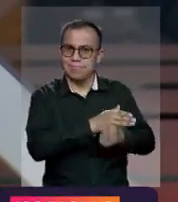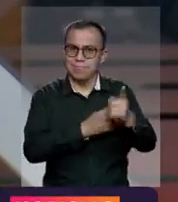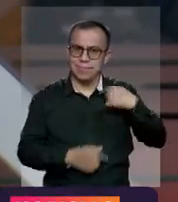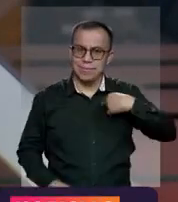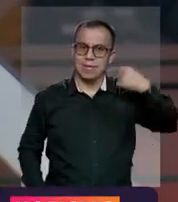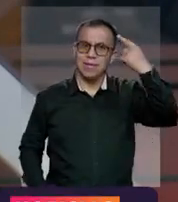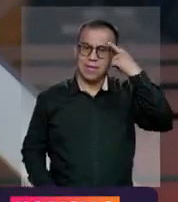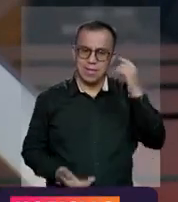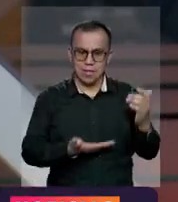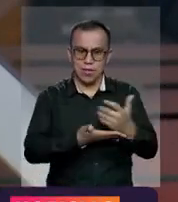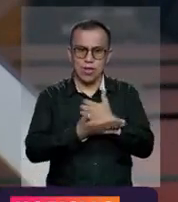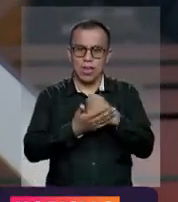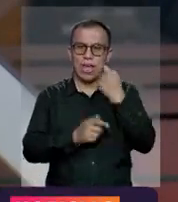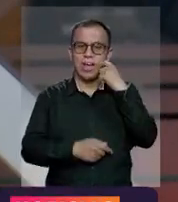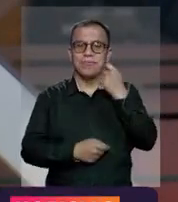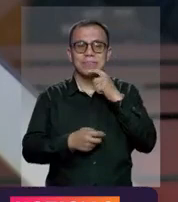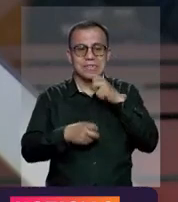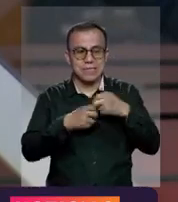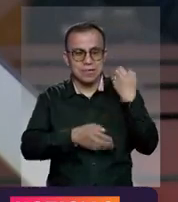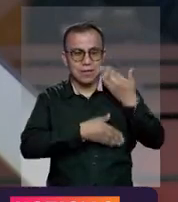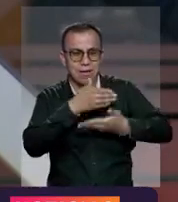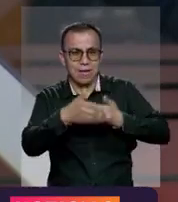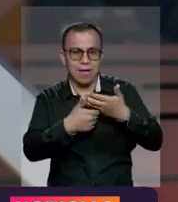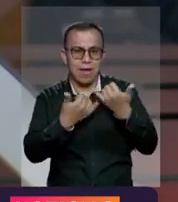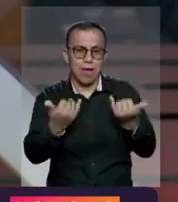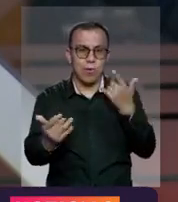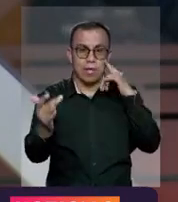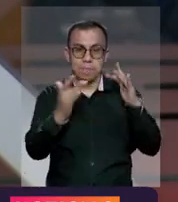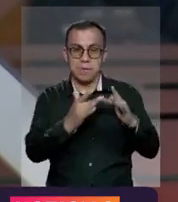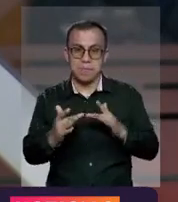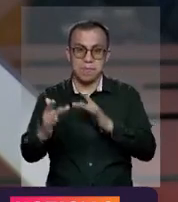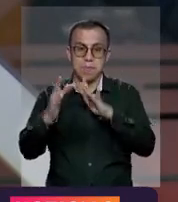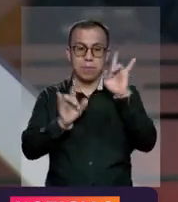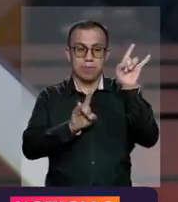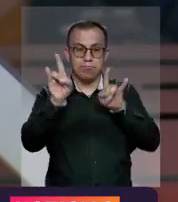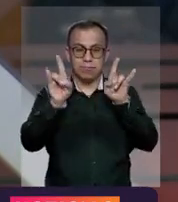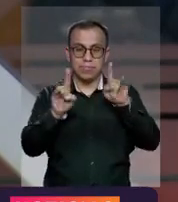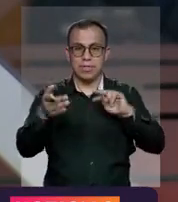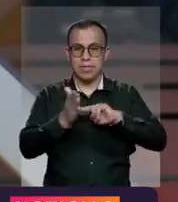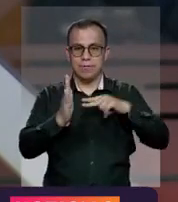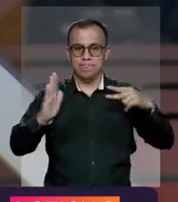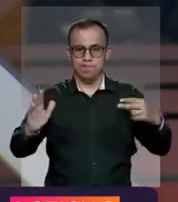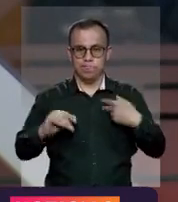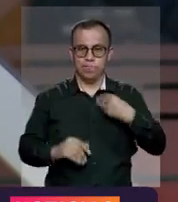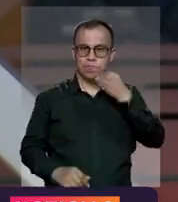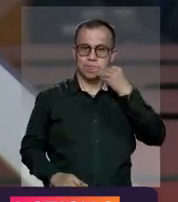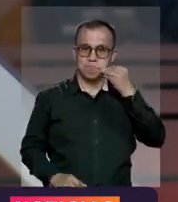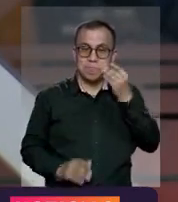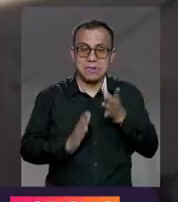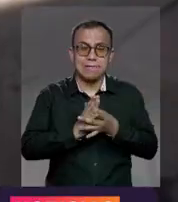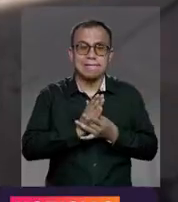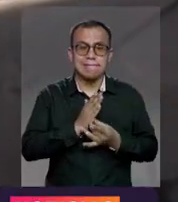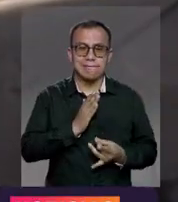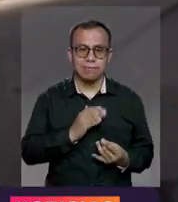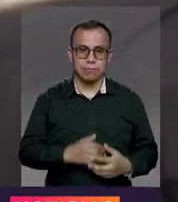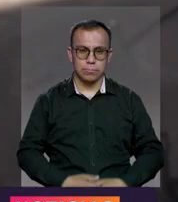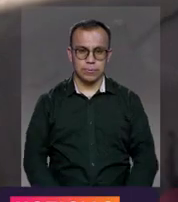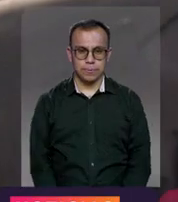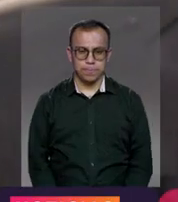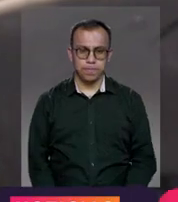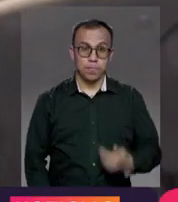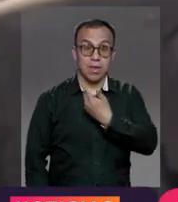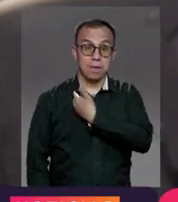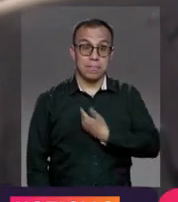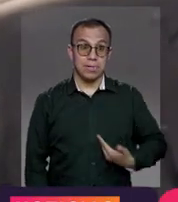mentalidad de recaudo fiscal que dificulta el acceso a la conectividad y a la tecnología de los hogares más pobres. El presidente